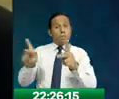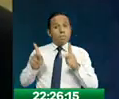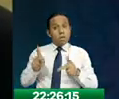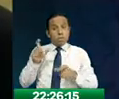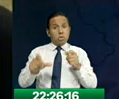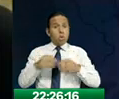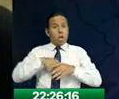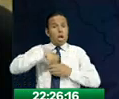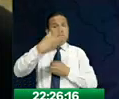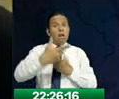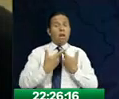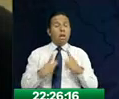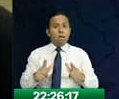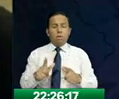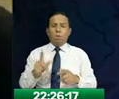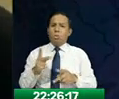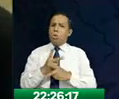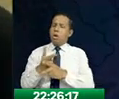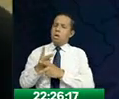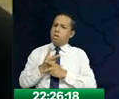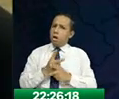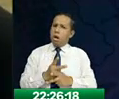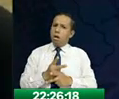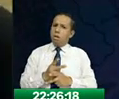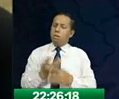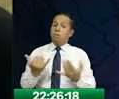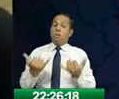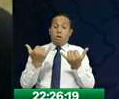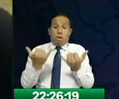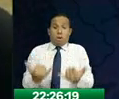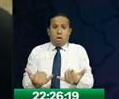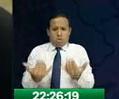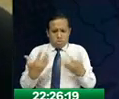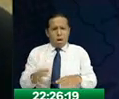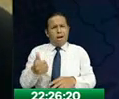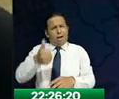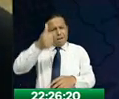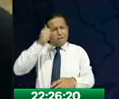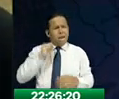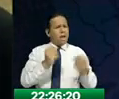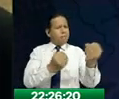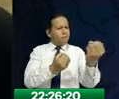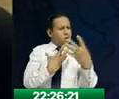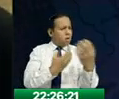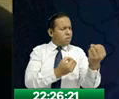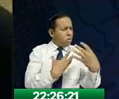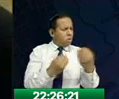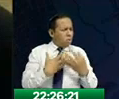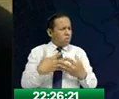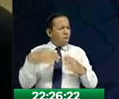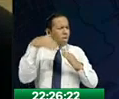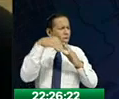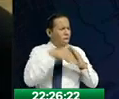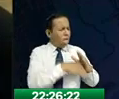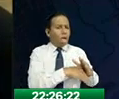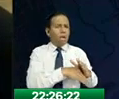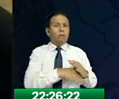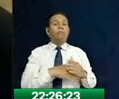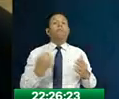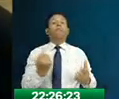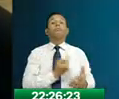trabajo que debe empezar, o ya empezó ayer, en función de los resultados, porque tampoco no podíamos presentarnos ante el